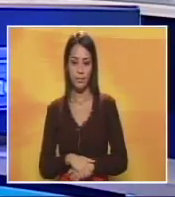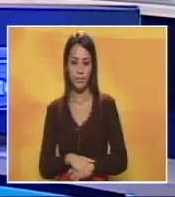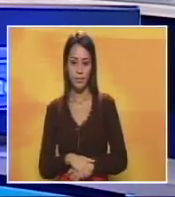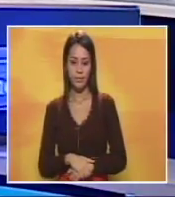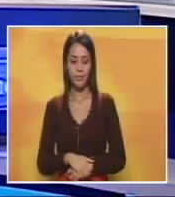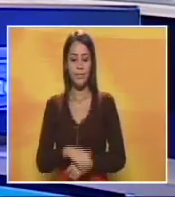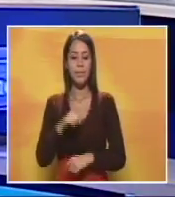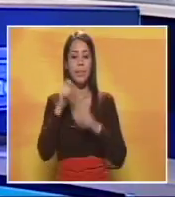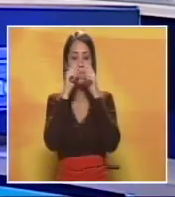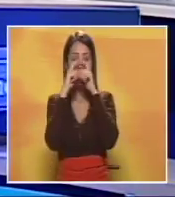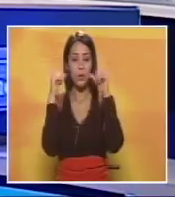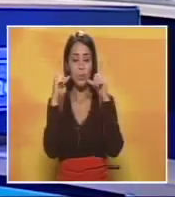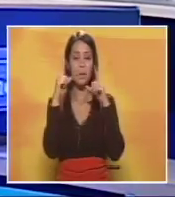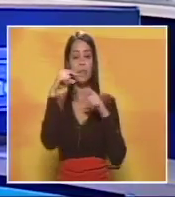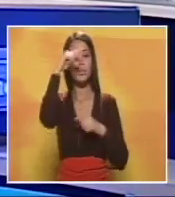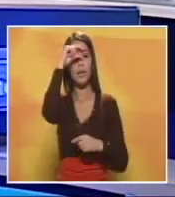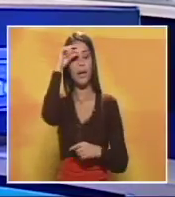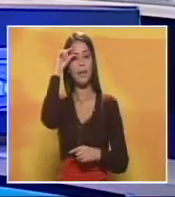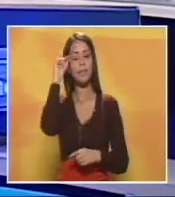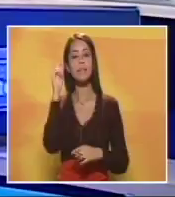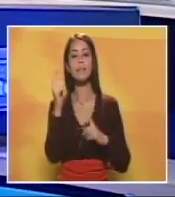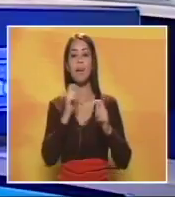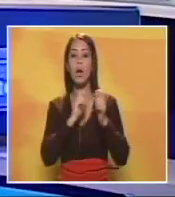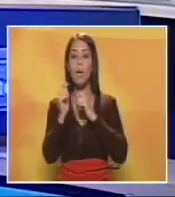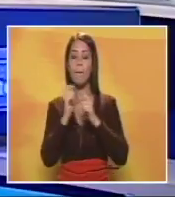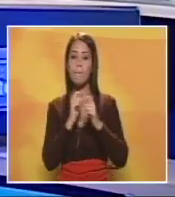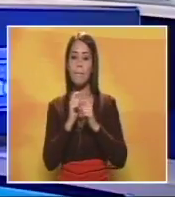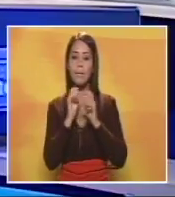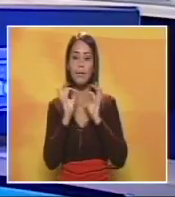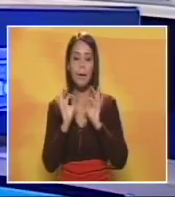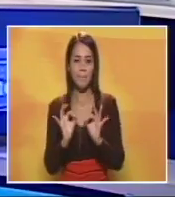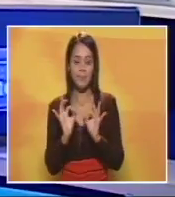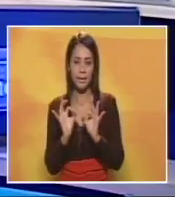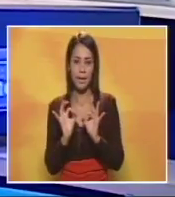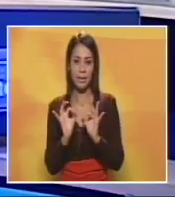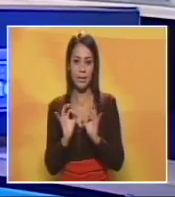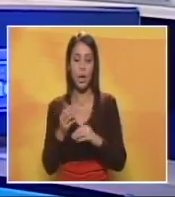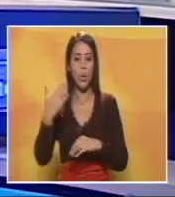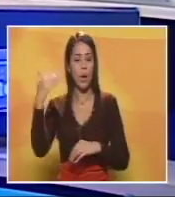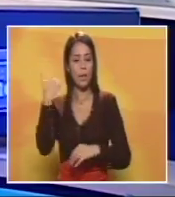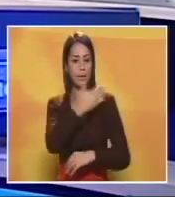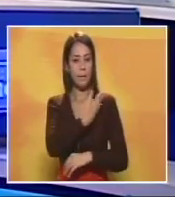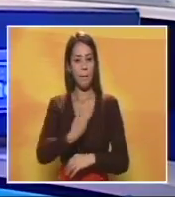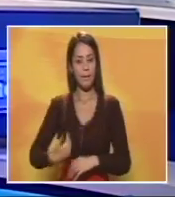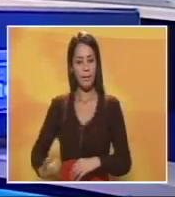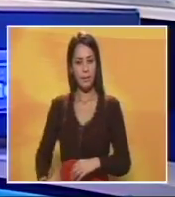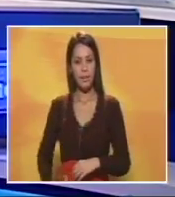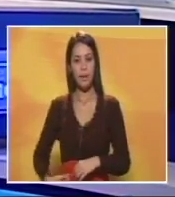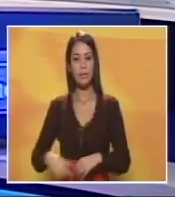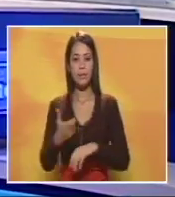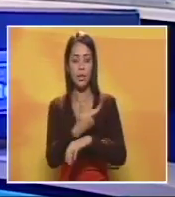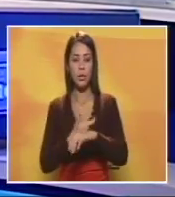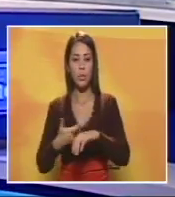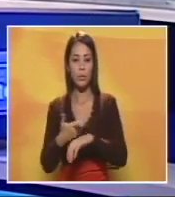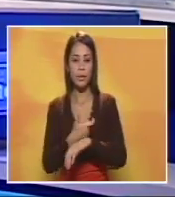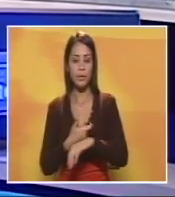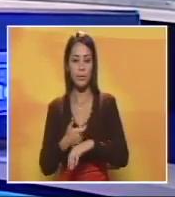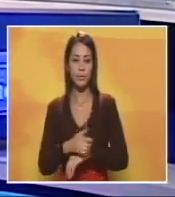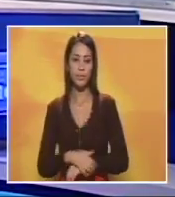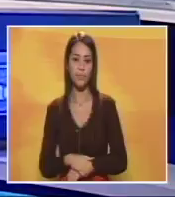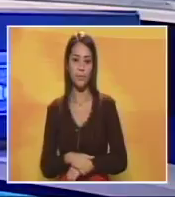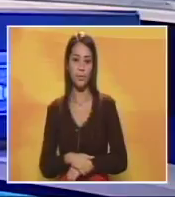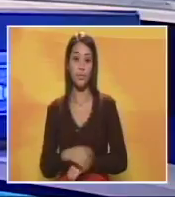Y en El Descubierto, Andrina estará conversando en una entrevista exclusiva con el expresidente del gobierno español, José Luis Rodríguez